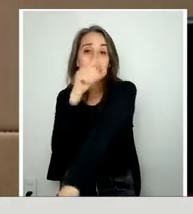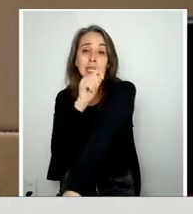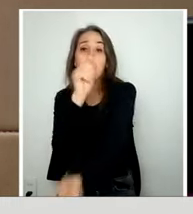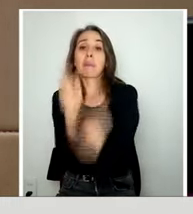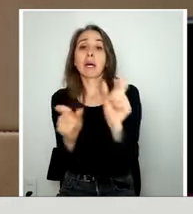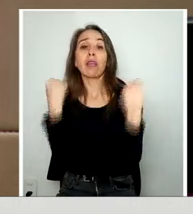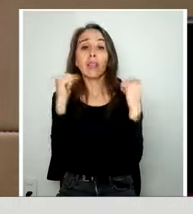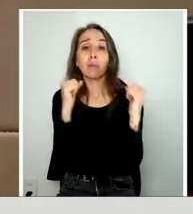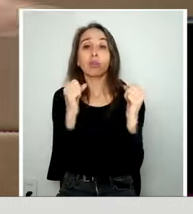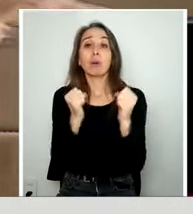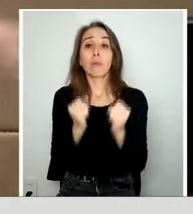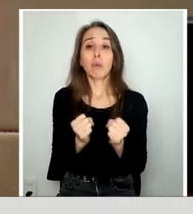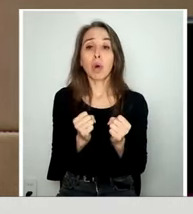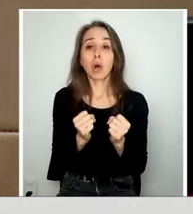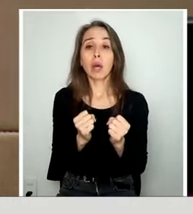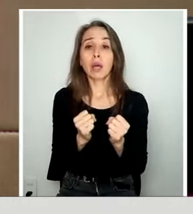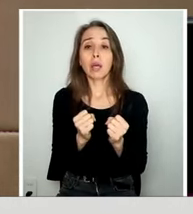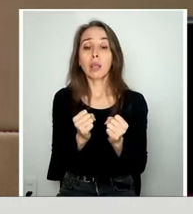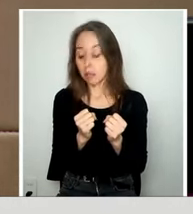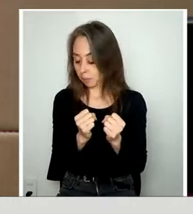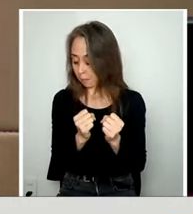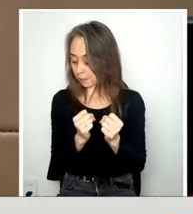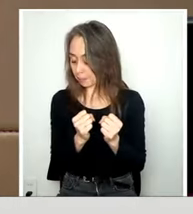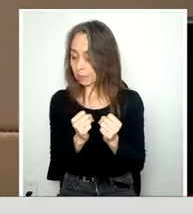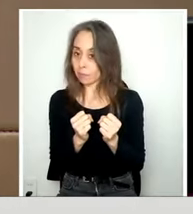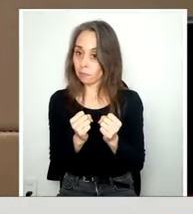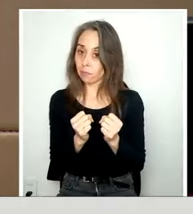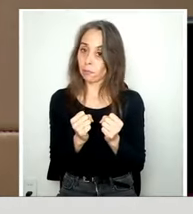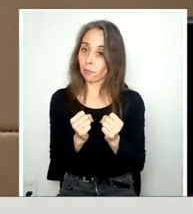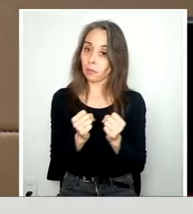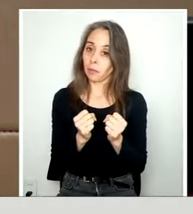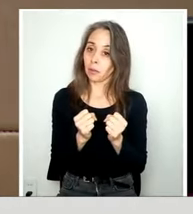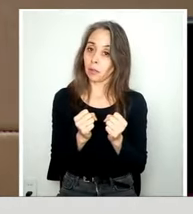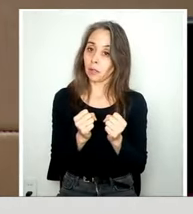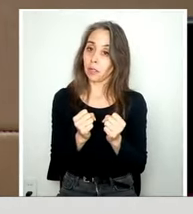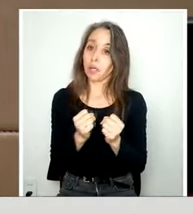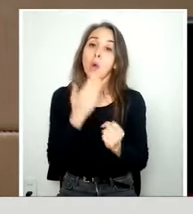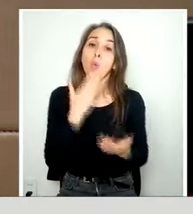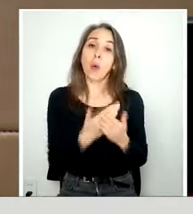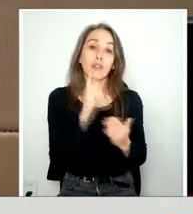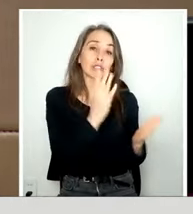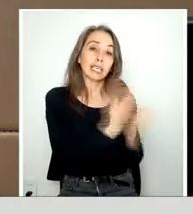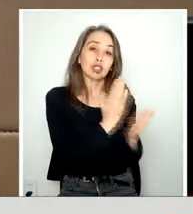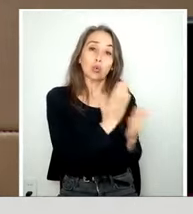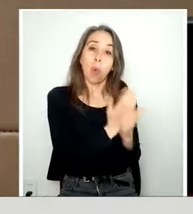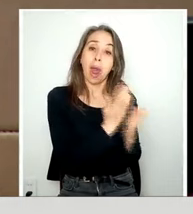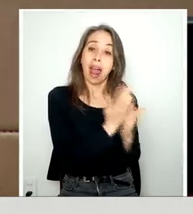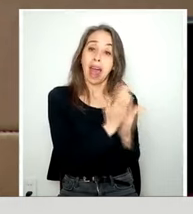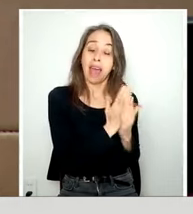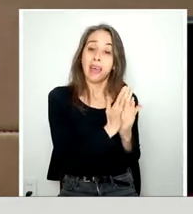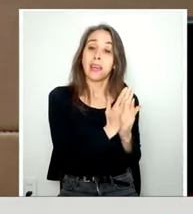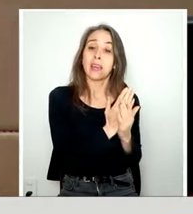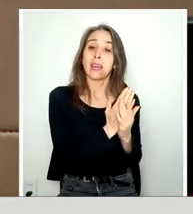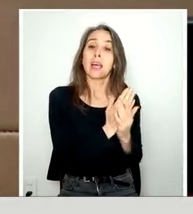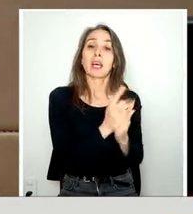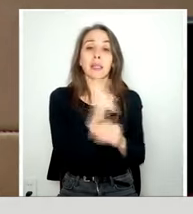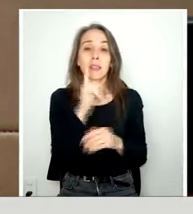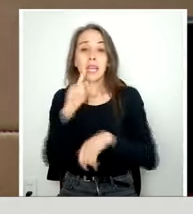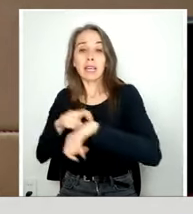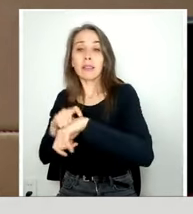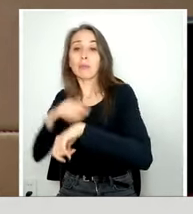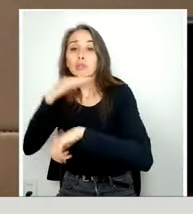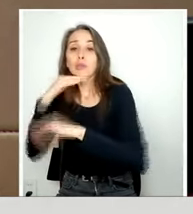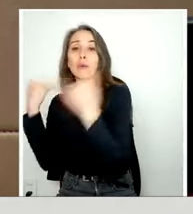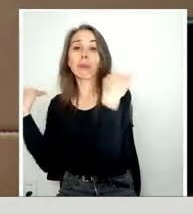puedan efectivamente en su fase escolar dedicar en los tiempos suficientes sino que también hay una brecha